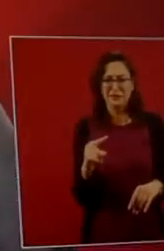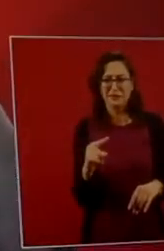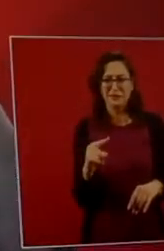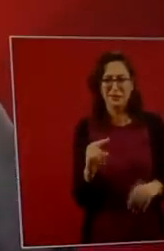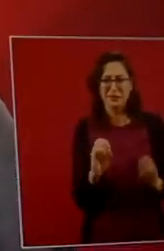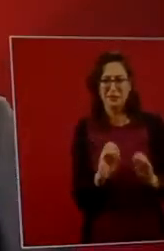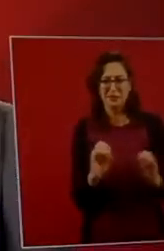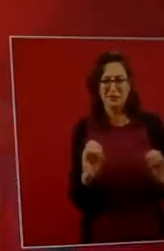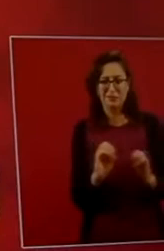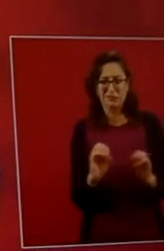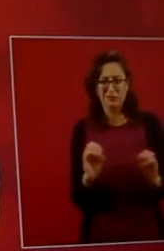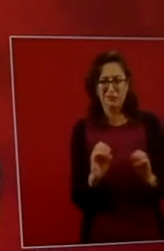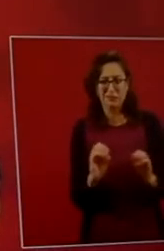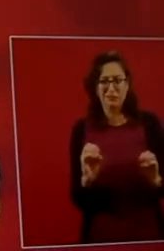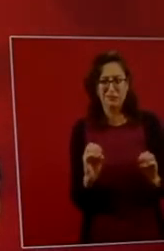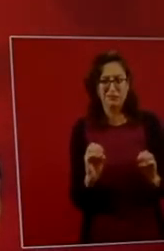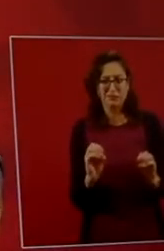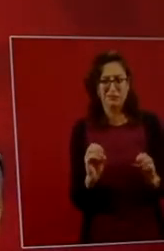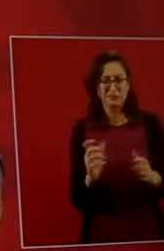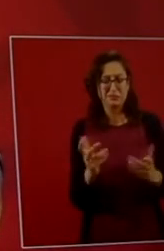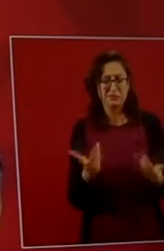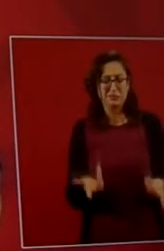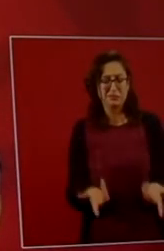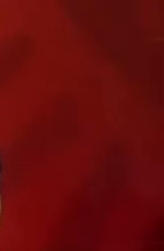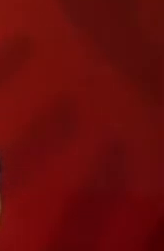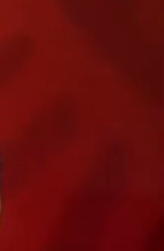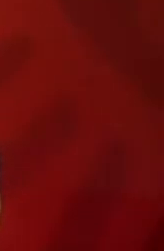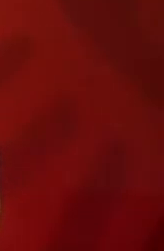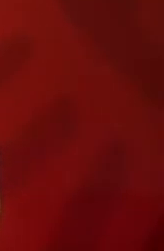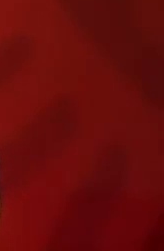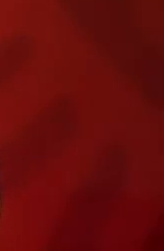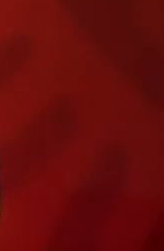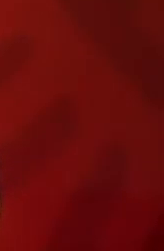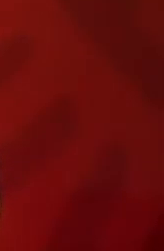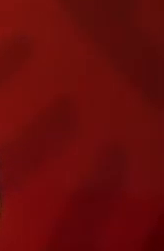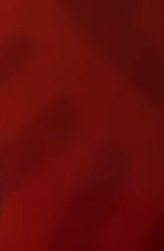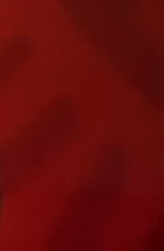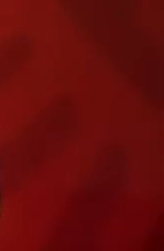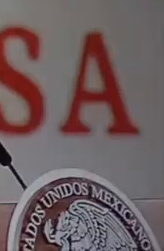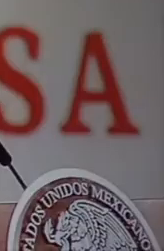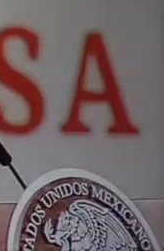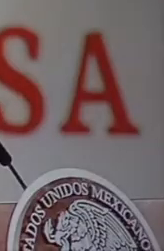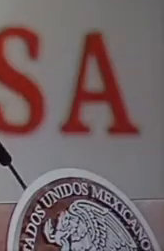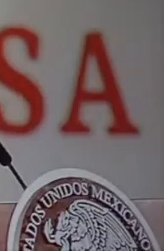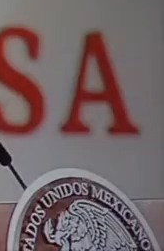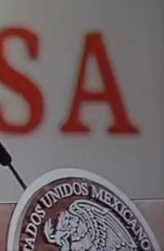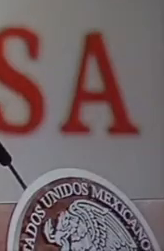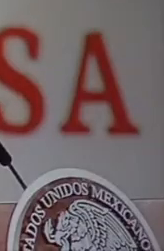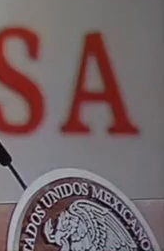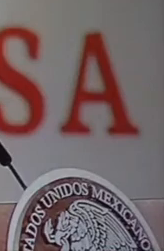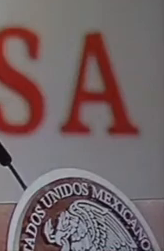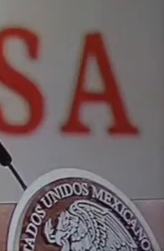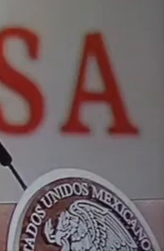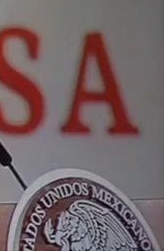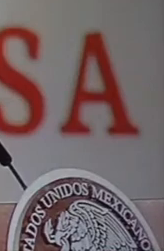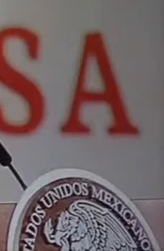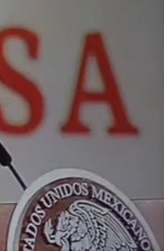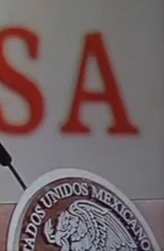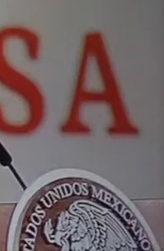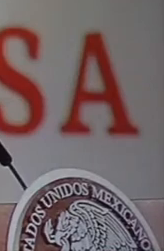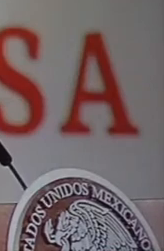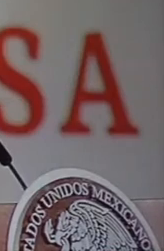En nuestro medio, ustedes recordarán que a partir del año 2008 se inició la